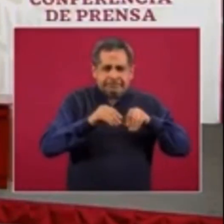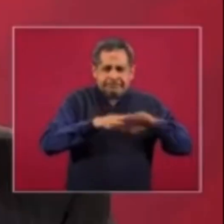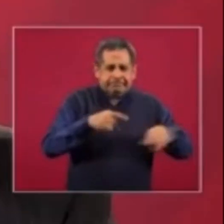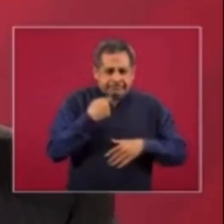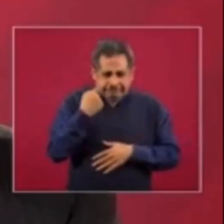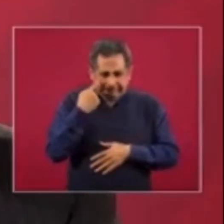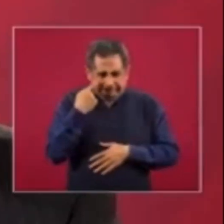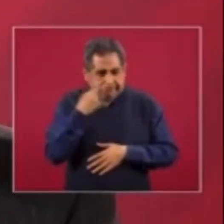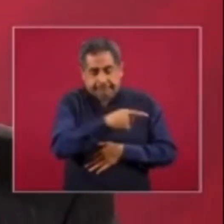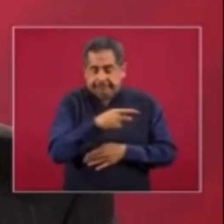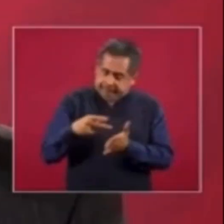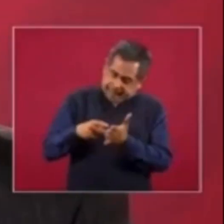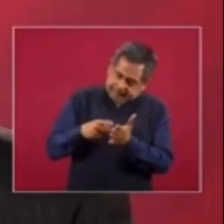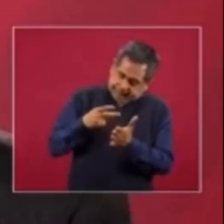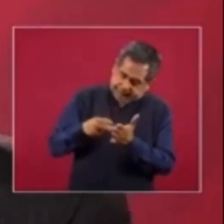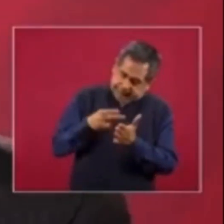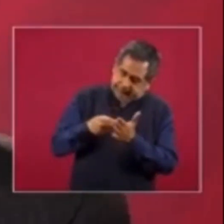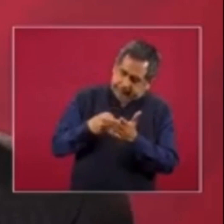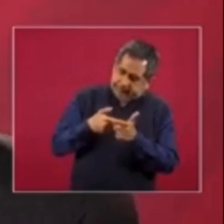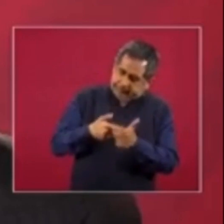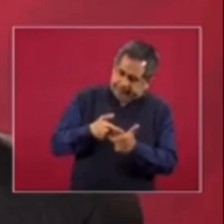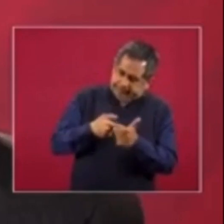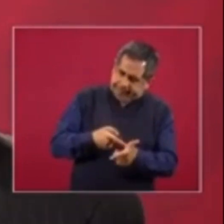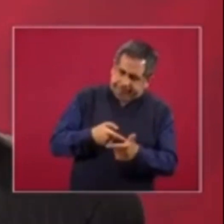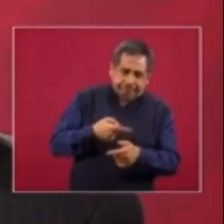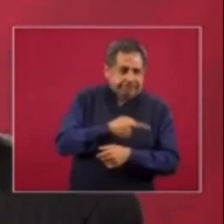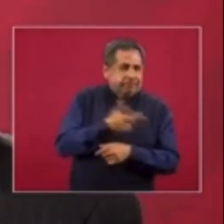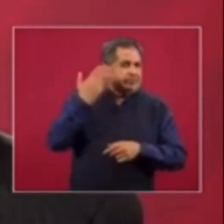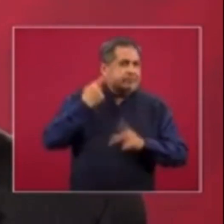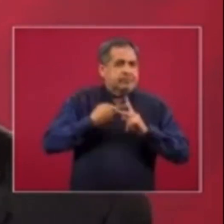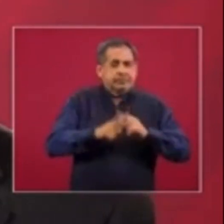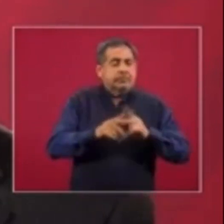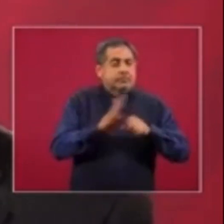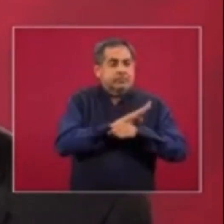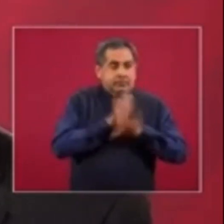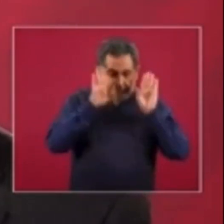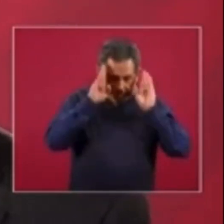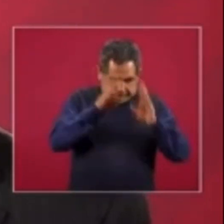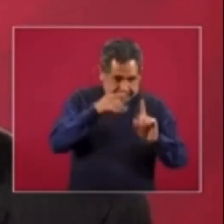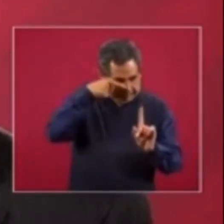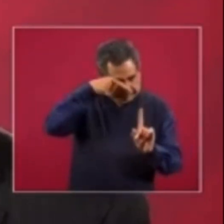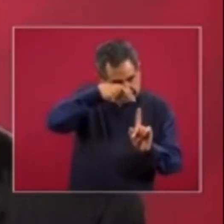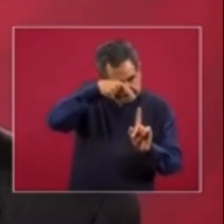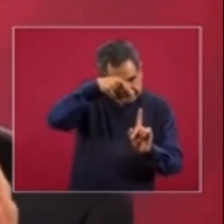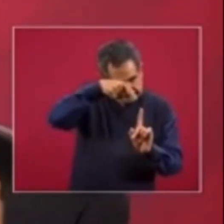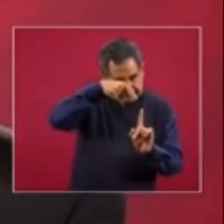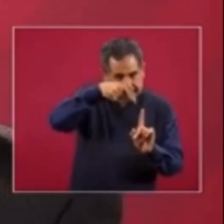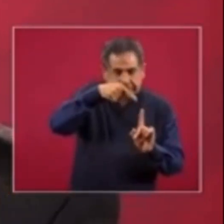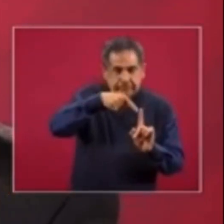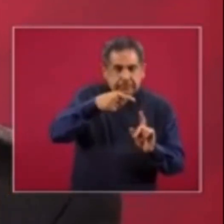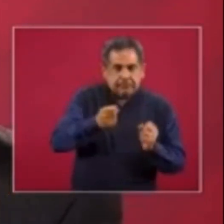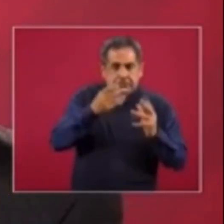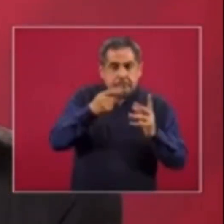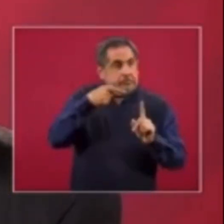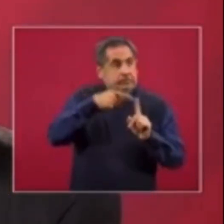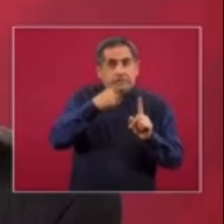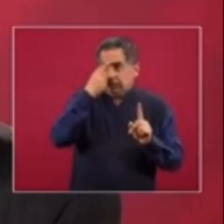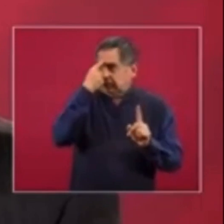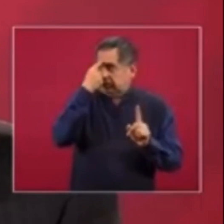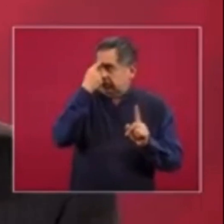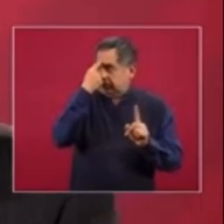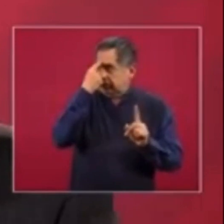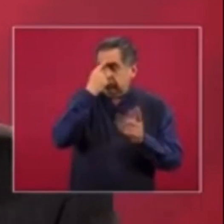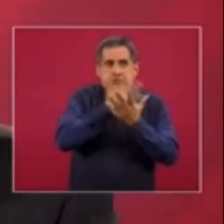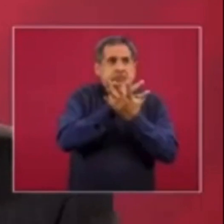que persistentemente desde que inició la epidemia están enfocados en la perspectiva